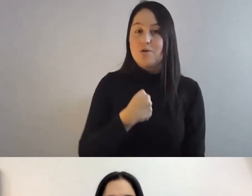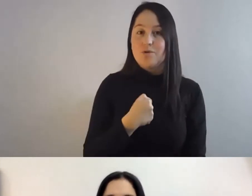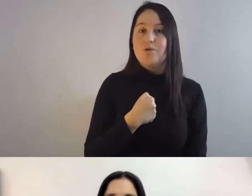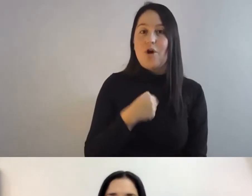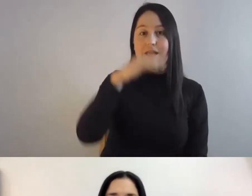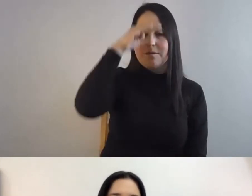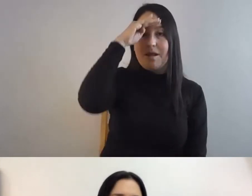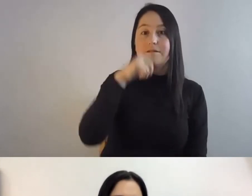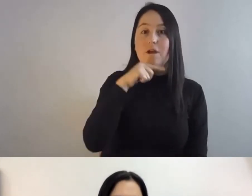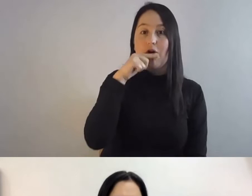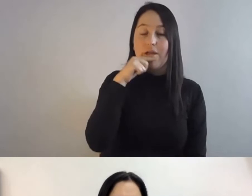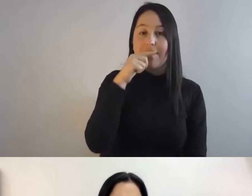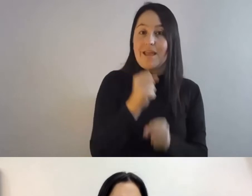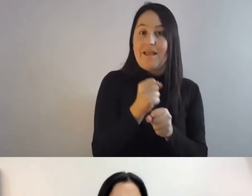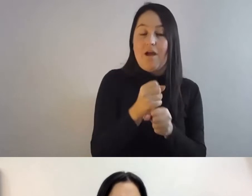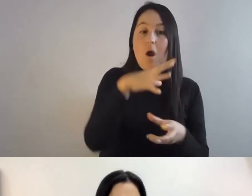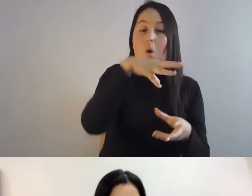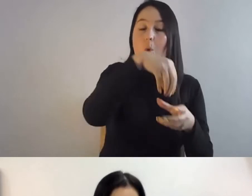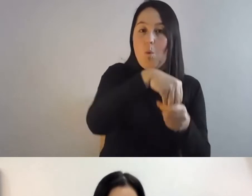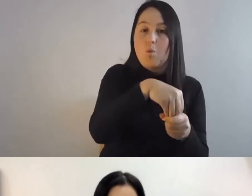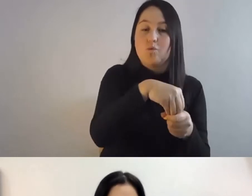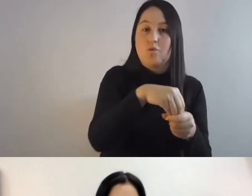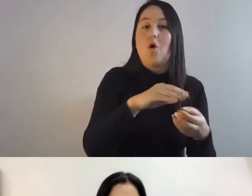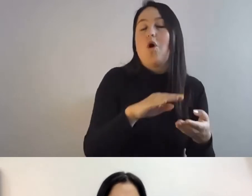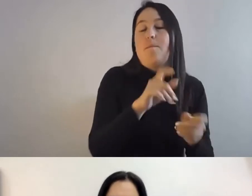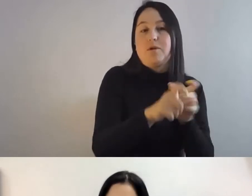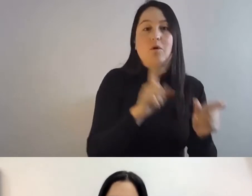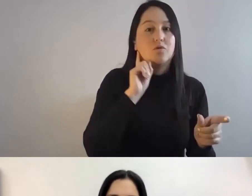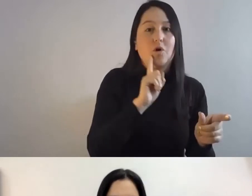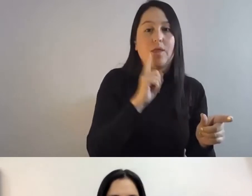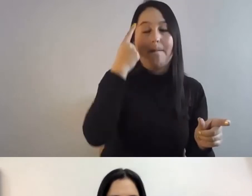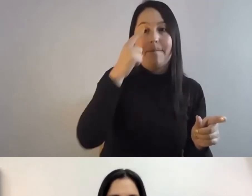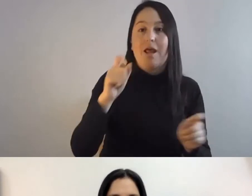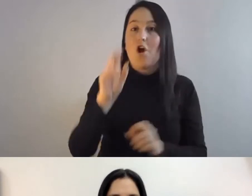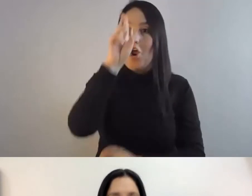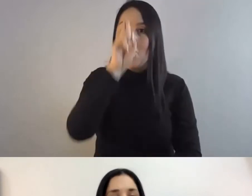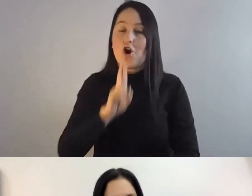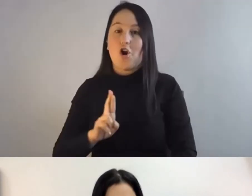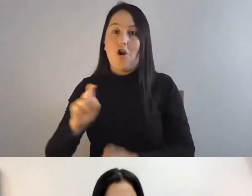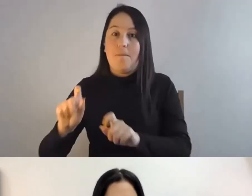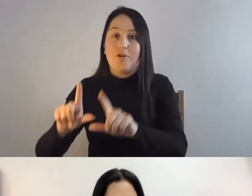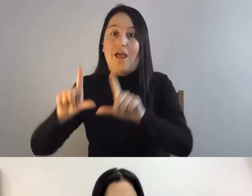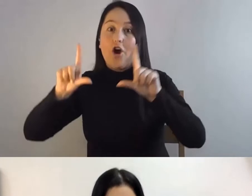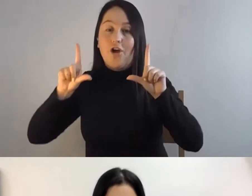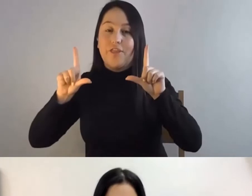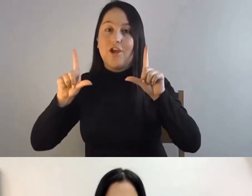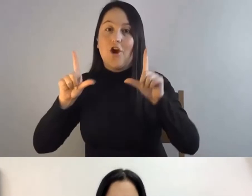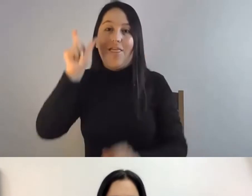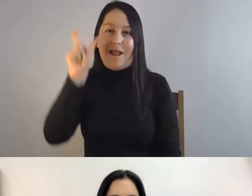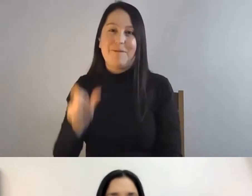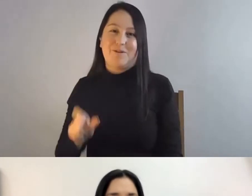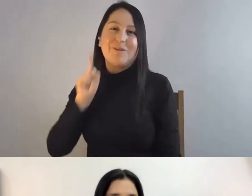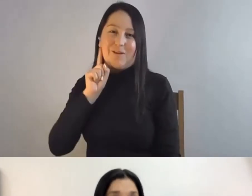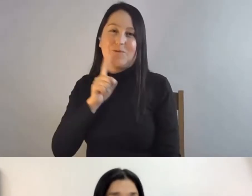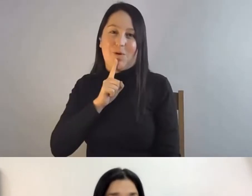sorda, pero obviamente el rol protagónico de la enseñanza de la lengua de señas es la persona sorda. Pero una persona sorda calificada,